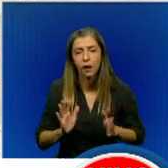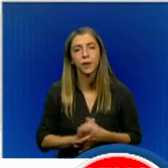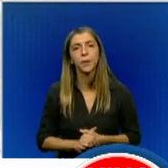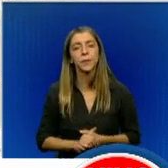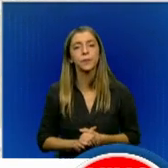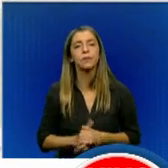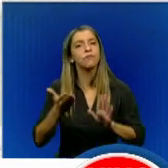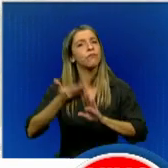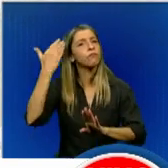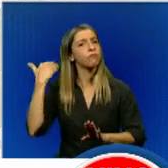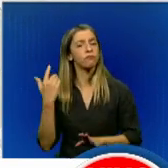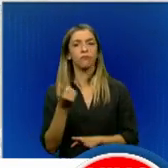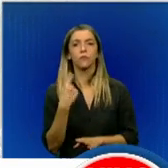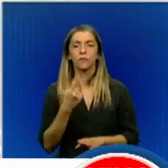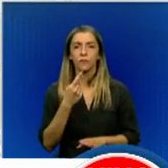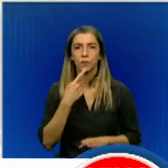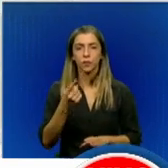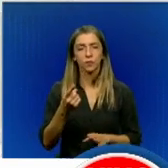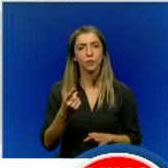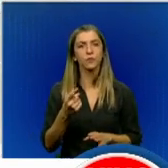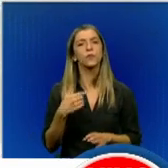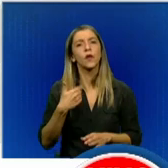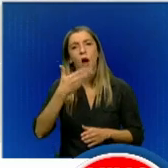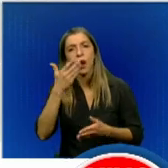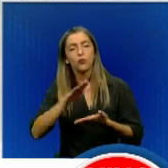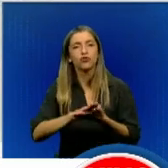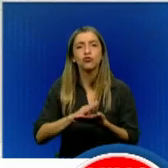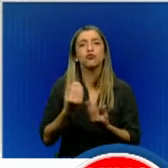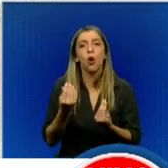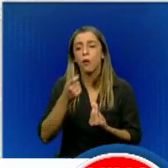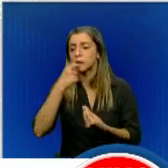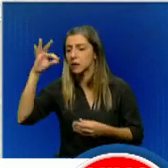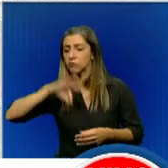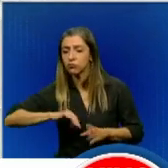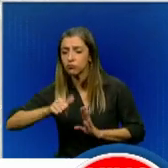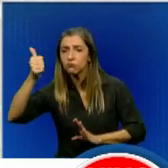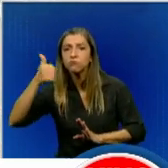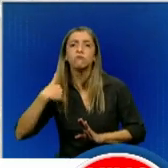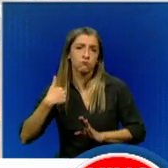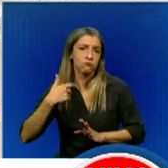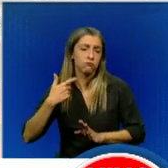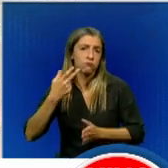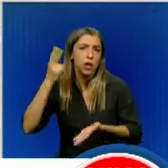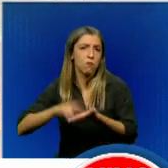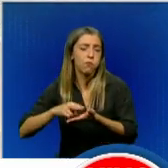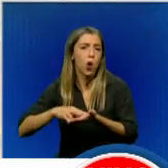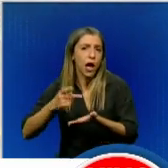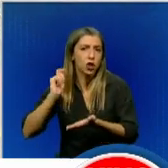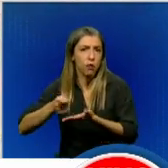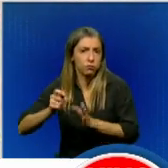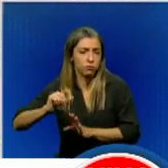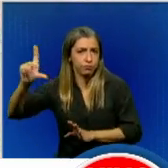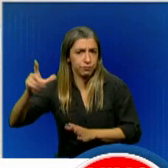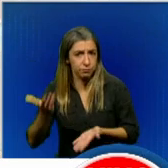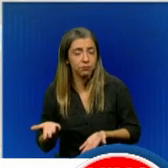dijimos que hablábamos de progresividad equidad y respecto a la cantidad a la capacidad contributiva que es lo que